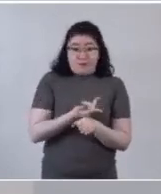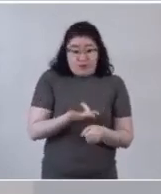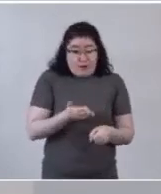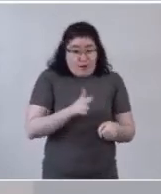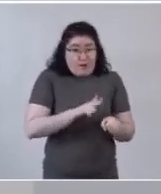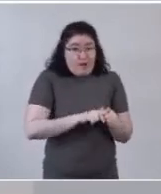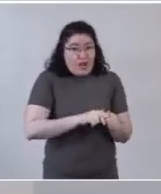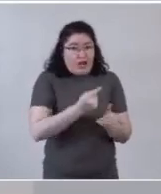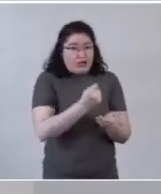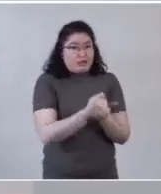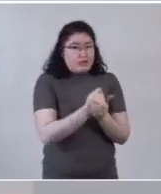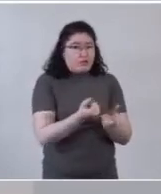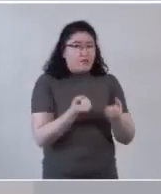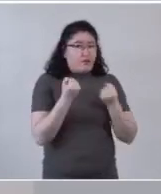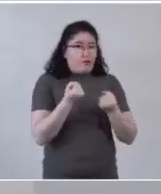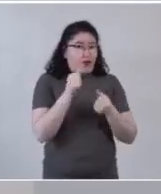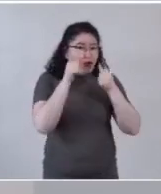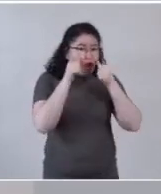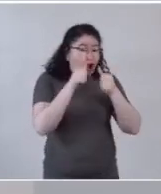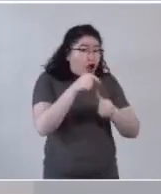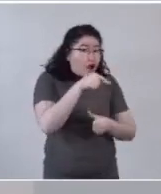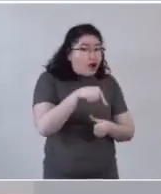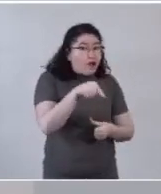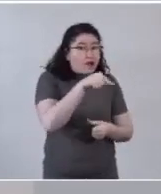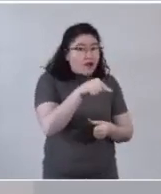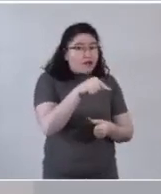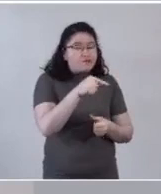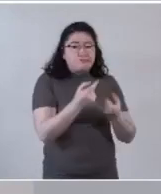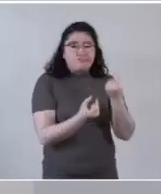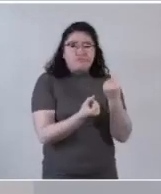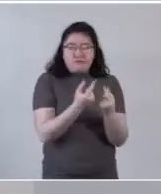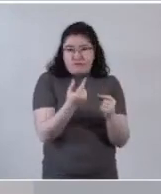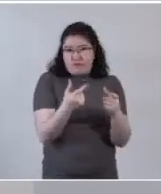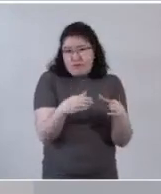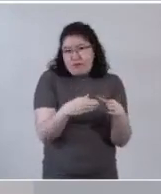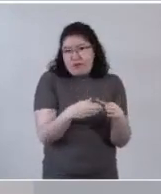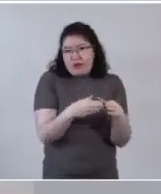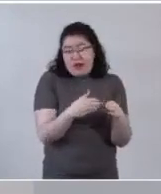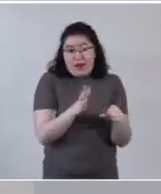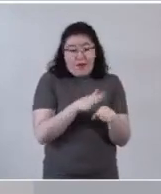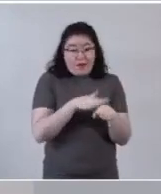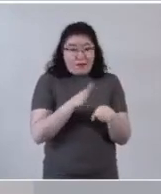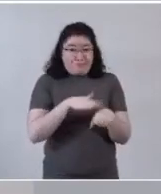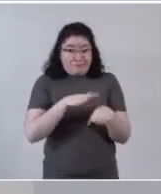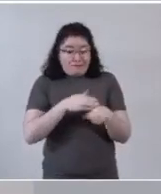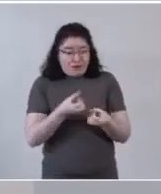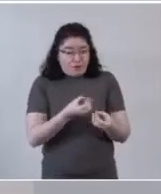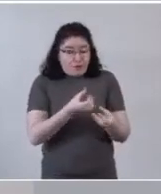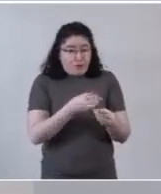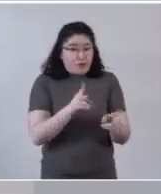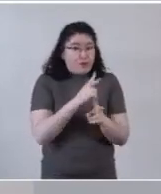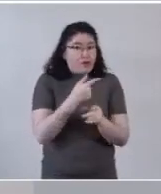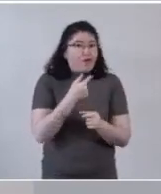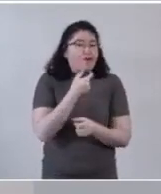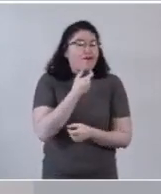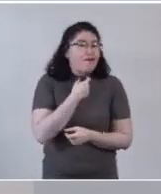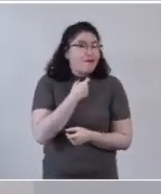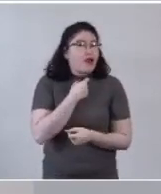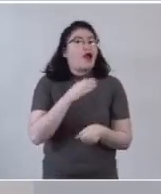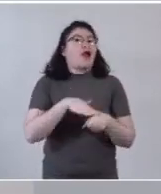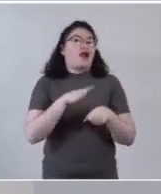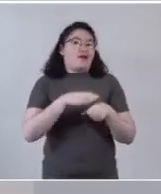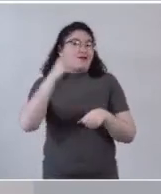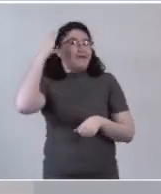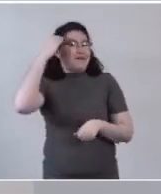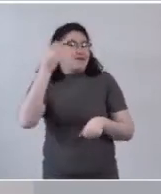terapias intensivas, cierto número de terapias intensivas, al recibir más ventiladores, pues abren más camas de terapia intensiva.